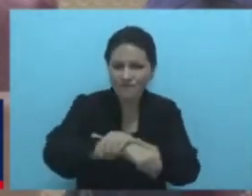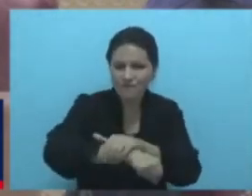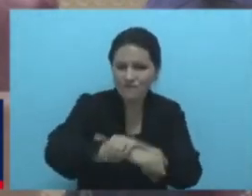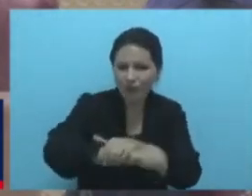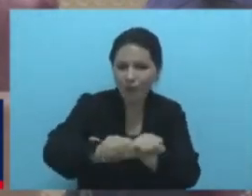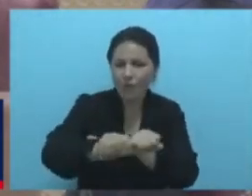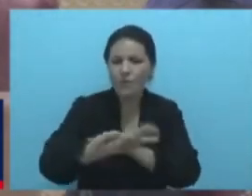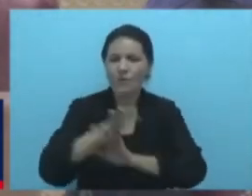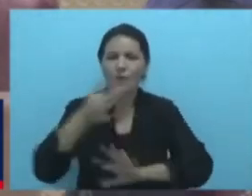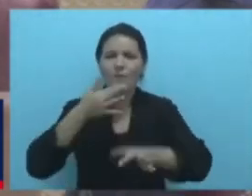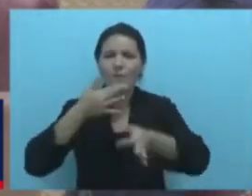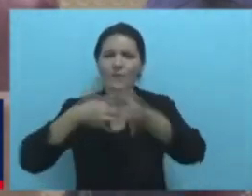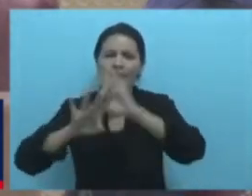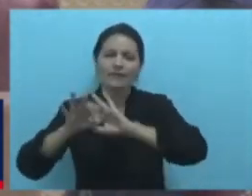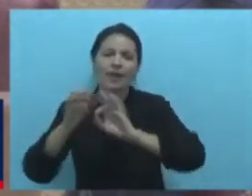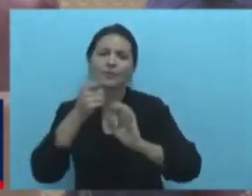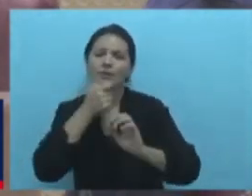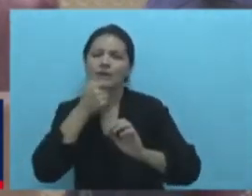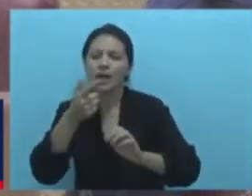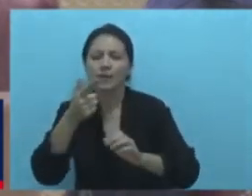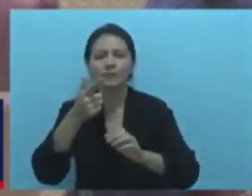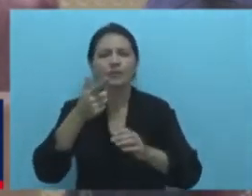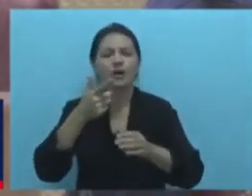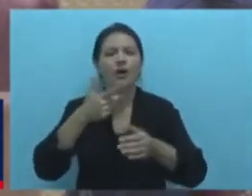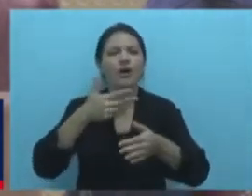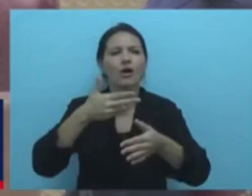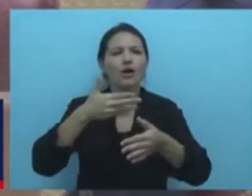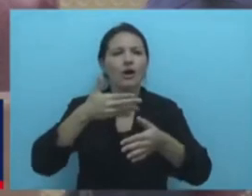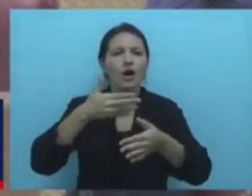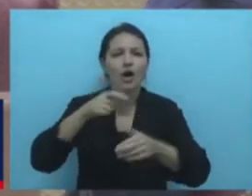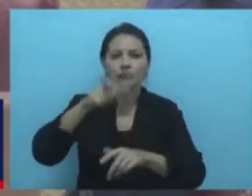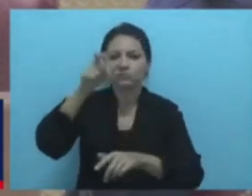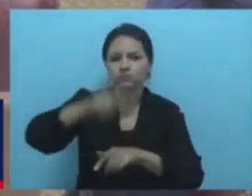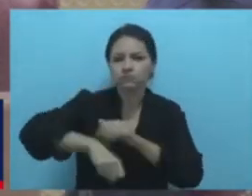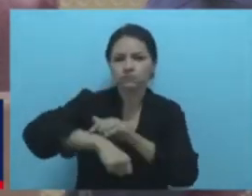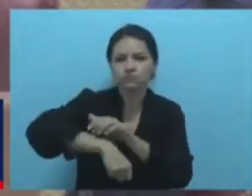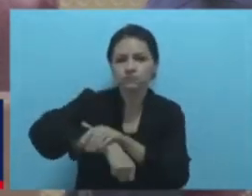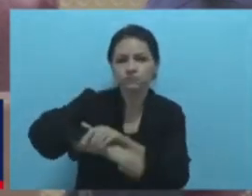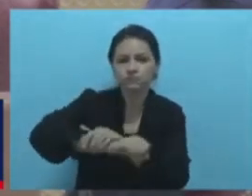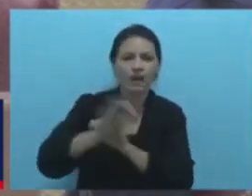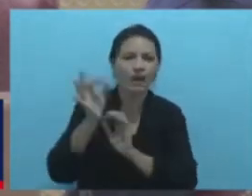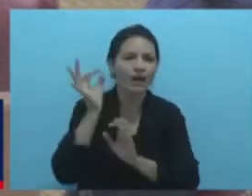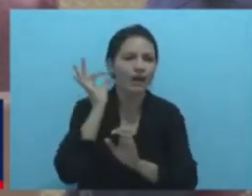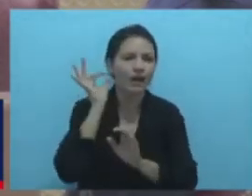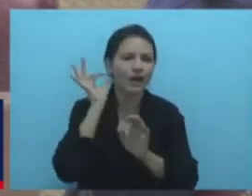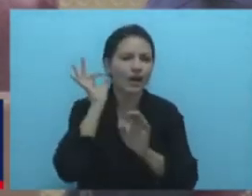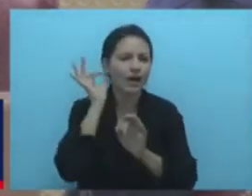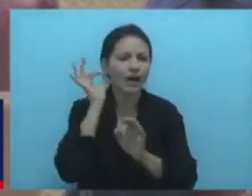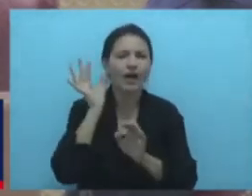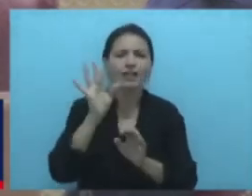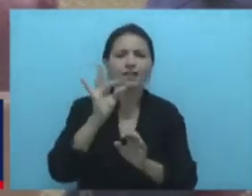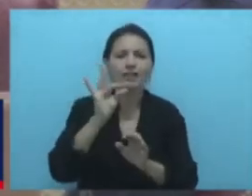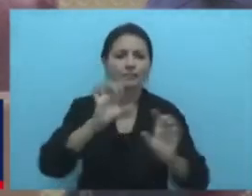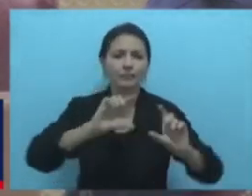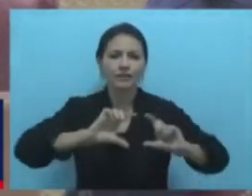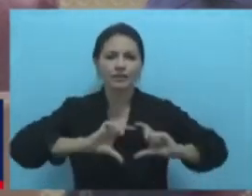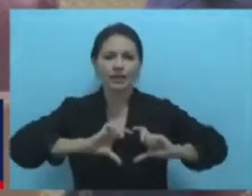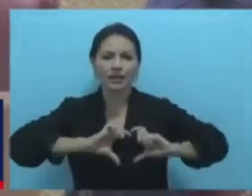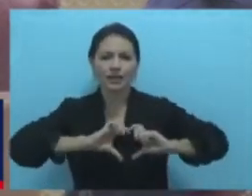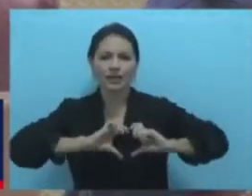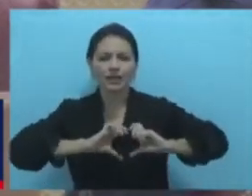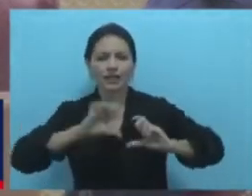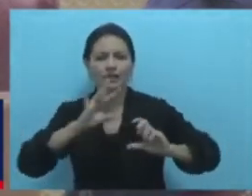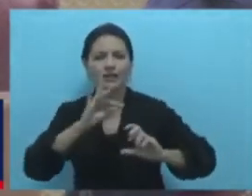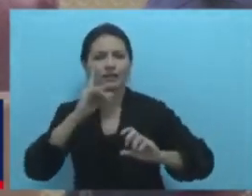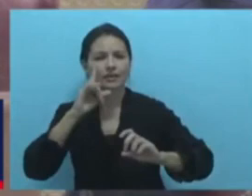Como por ejemplo el pase de Angelito de María fue pagado en Portugal y allí van siete dirigentes de Central a